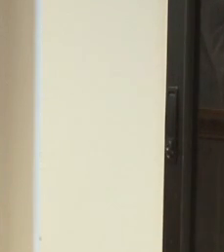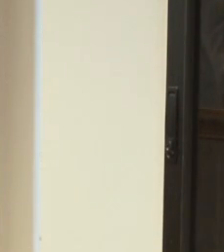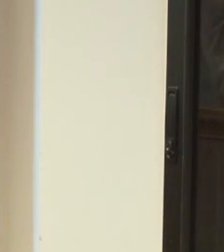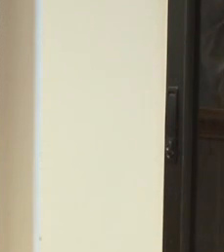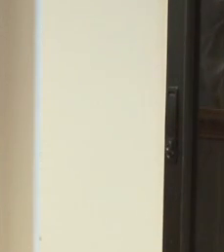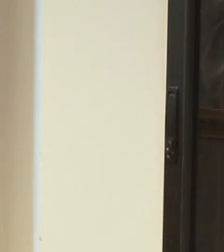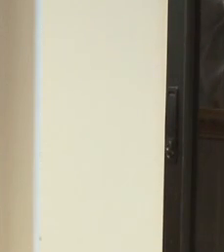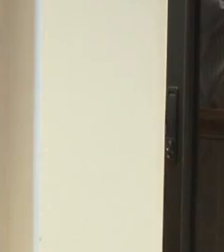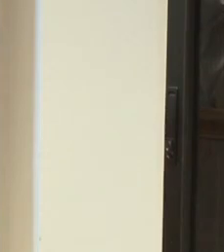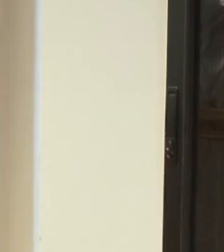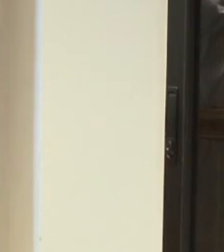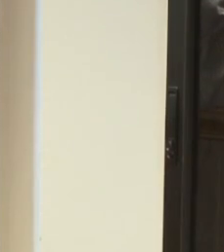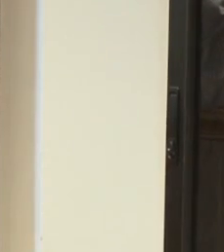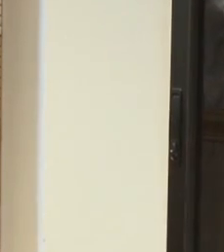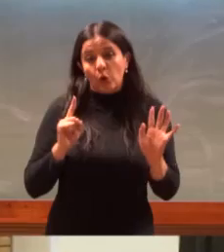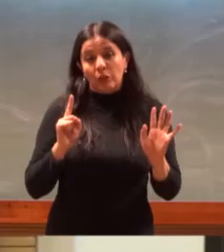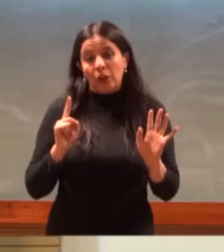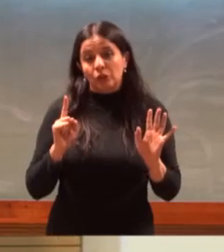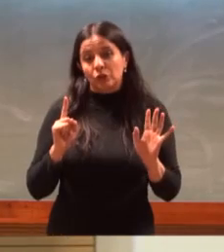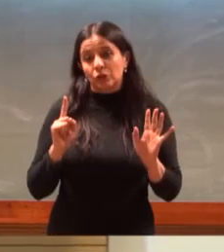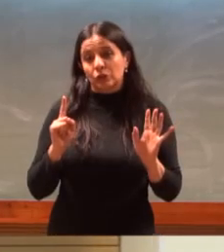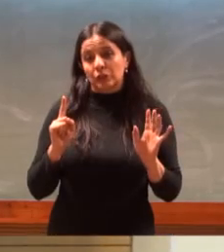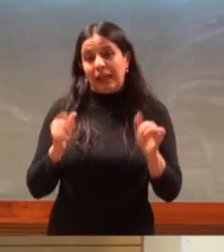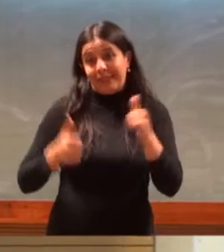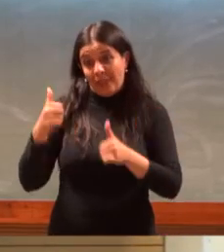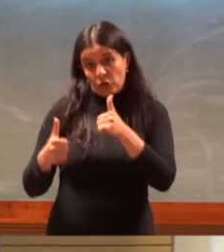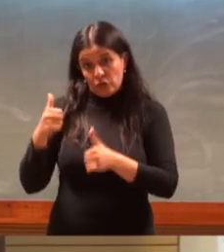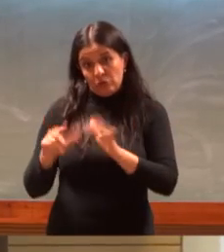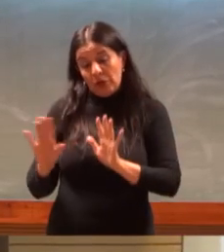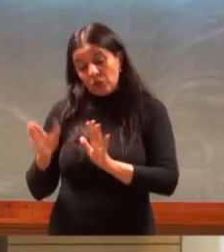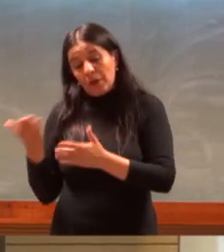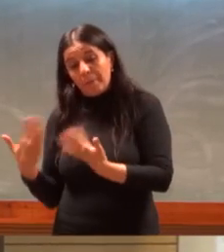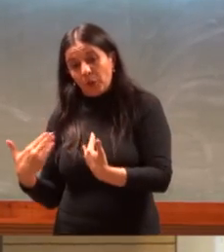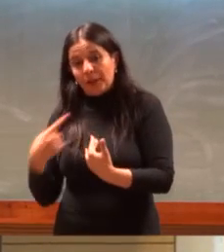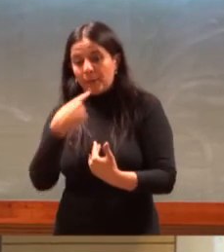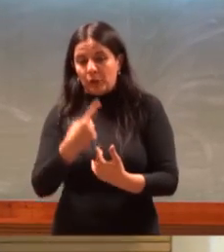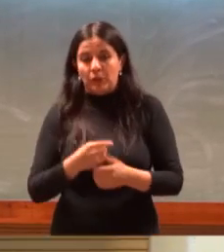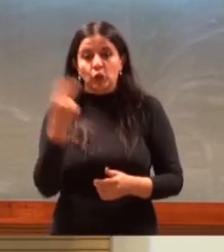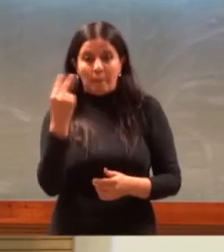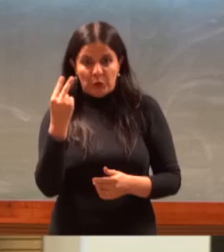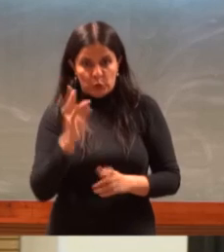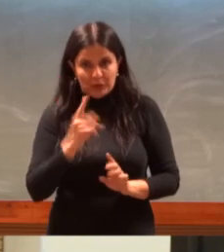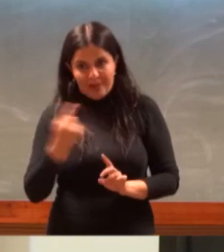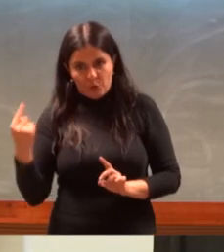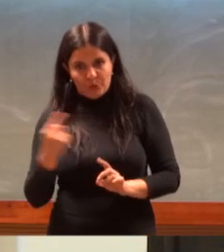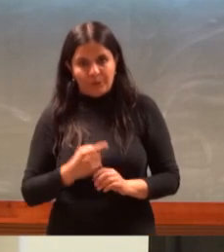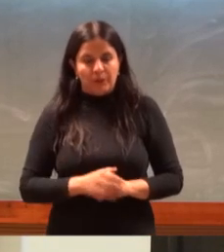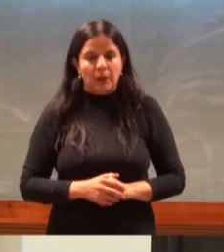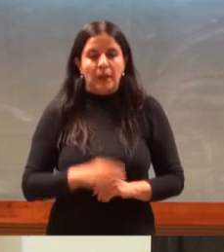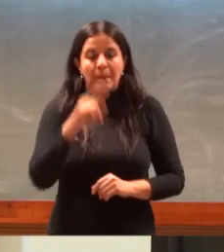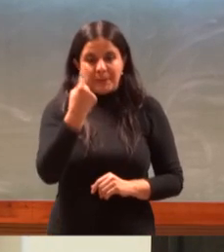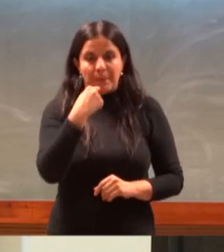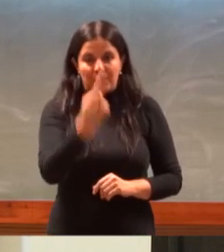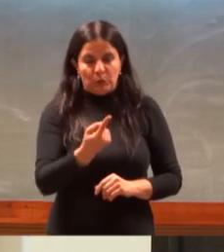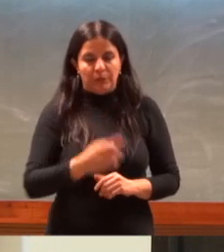y cada candidato tendrá 2 minutos para responder en esta primera pregunta